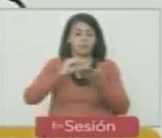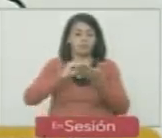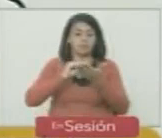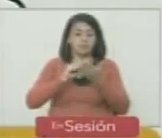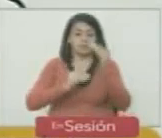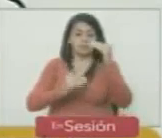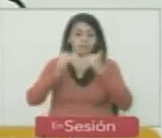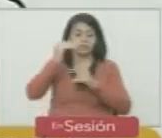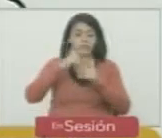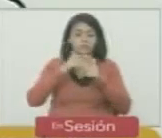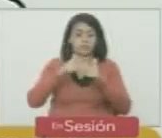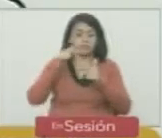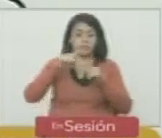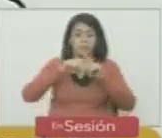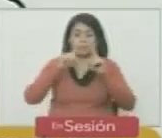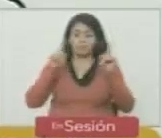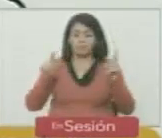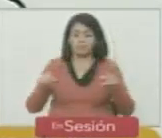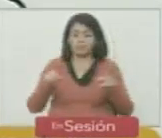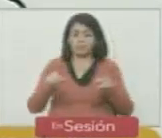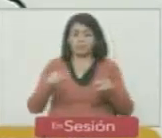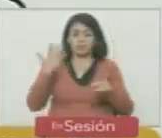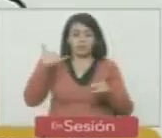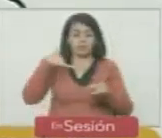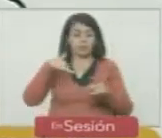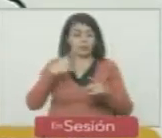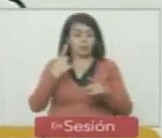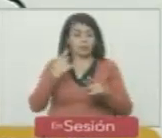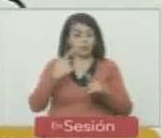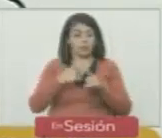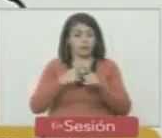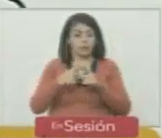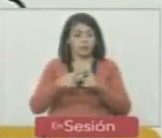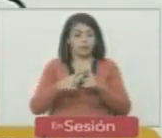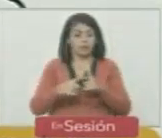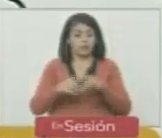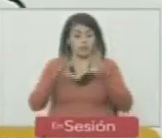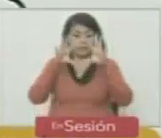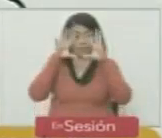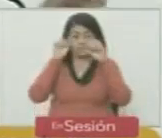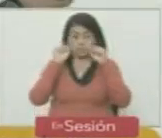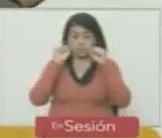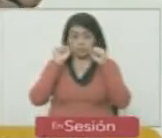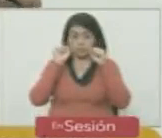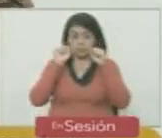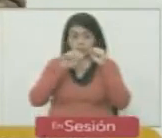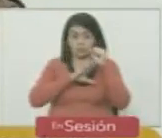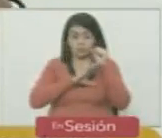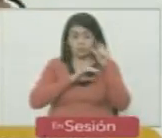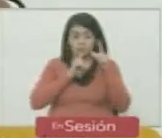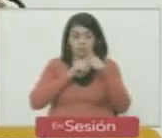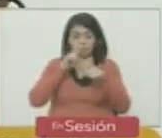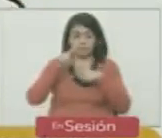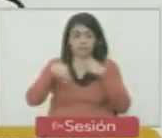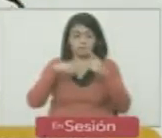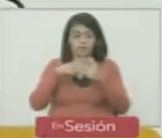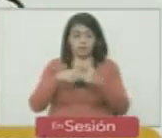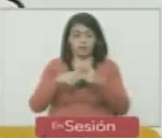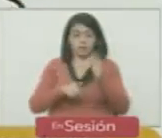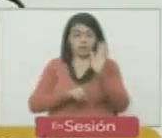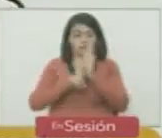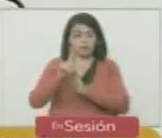despegue, pero hago una salvedad para que entendamos que se autoriza el